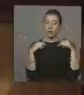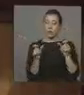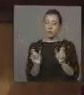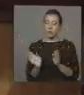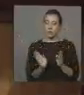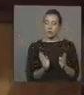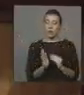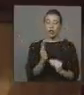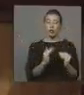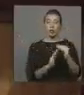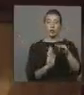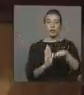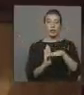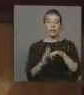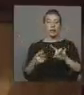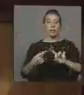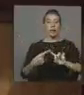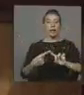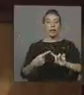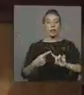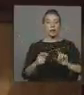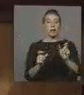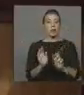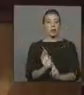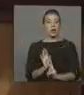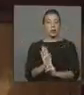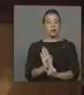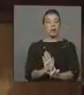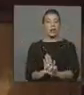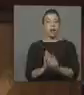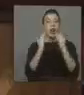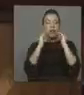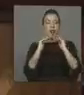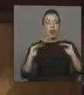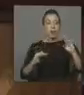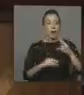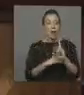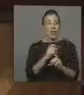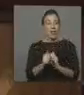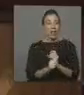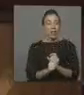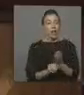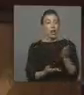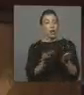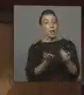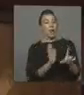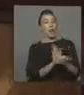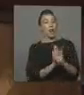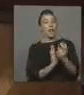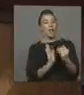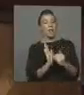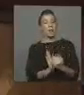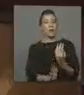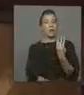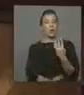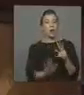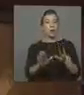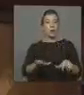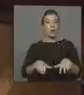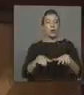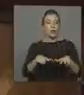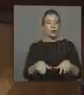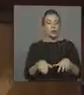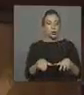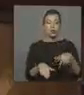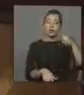regulación eleva los estándares de participación de los representantes legales de las menores en comparación con la Ley 20.418.